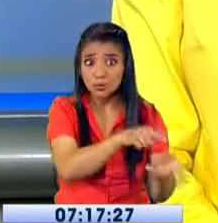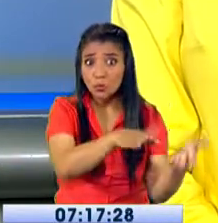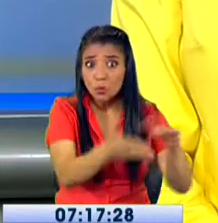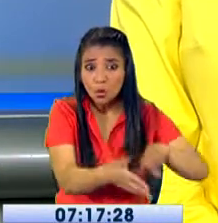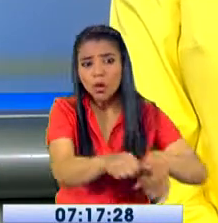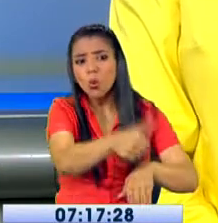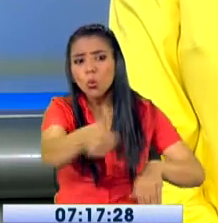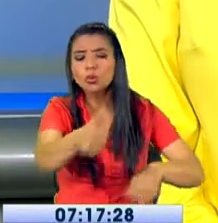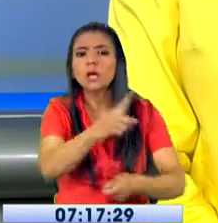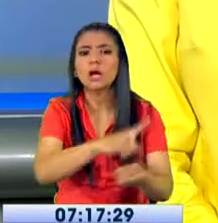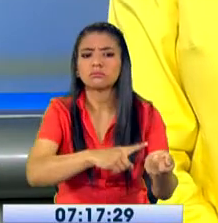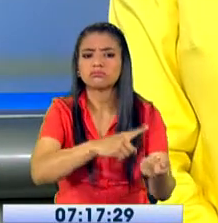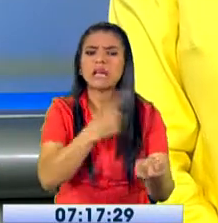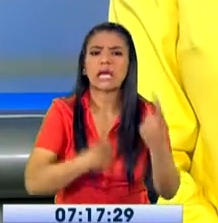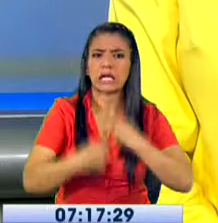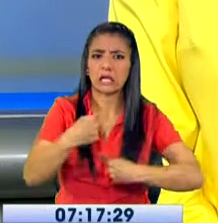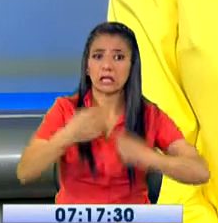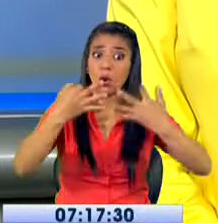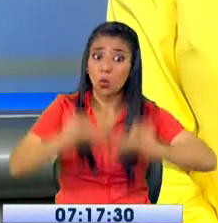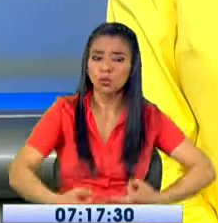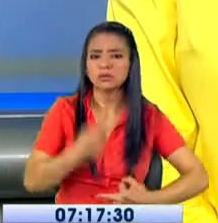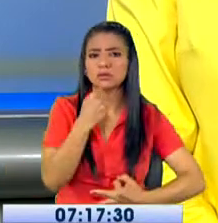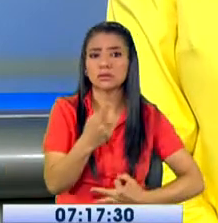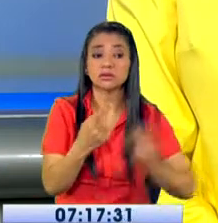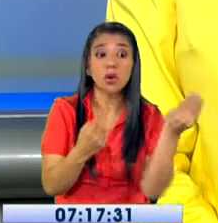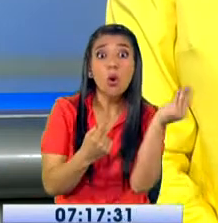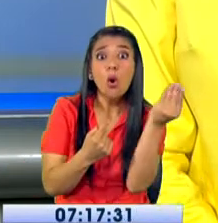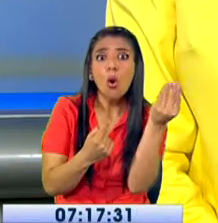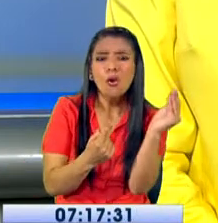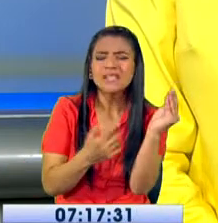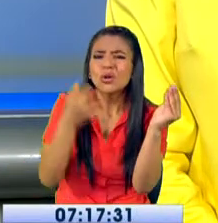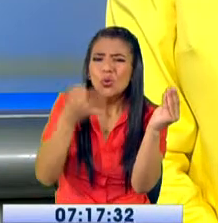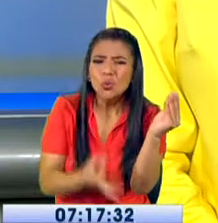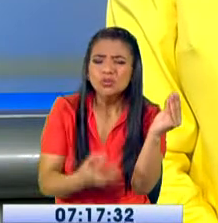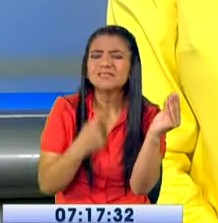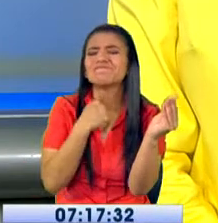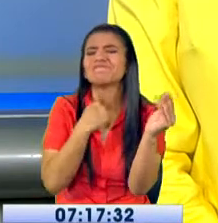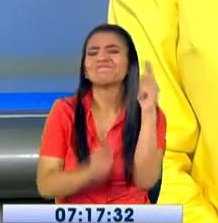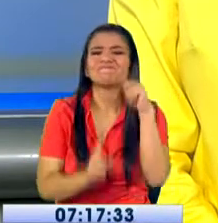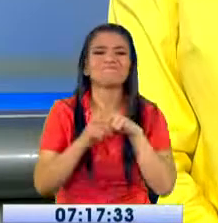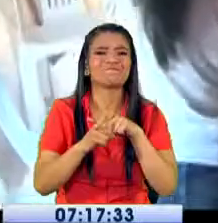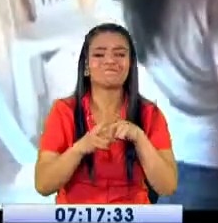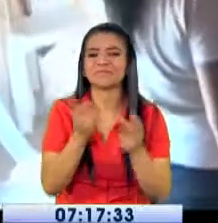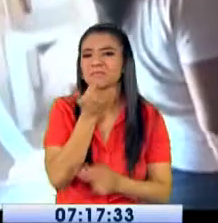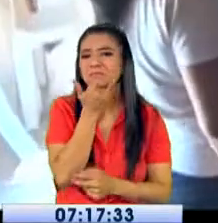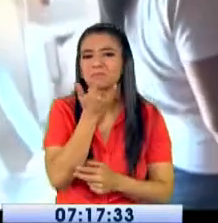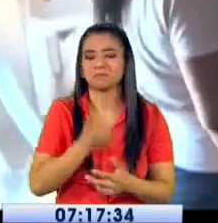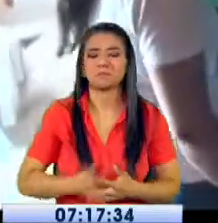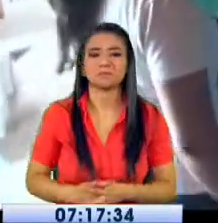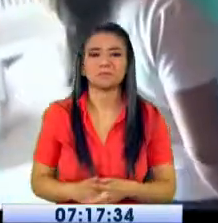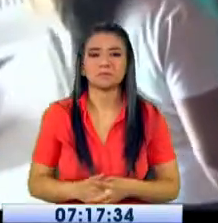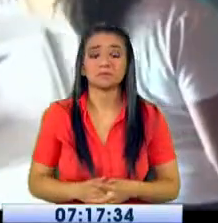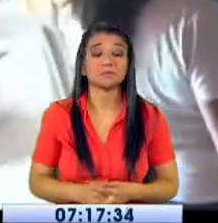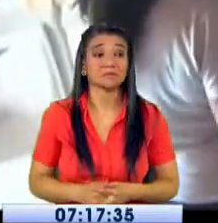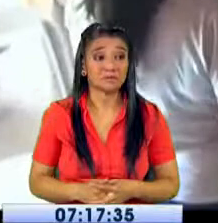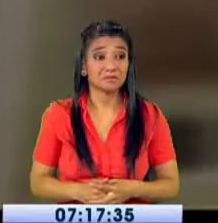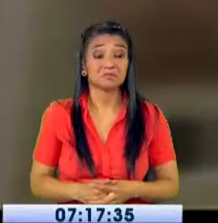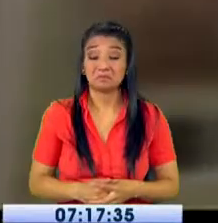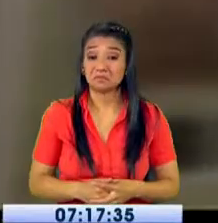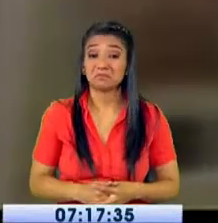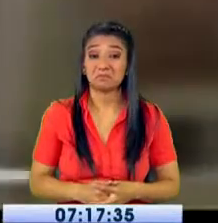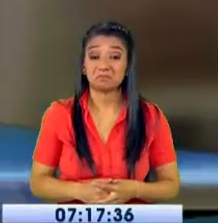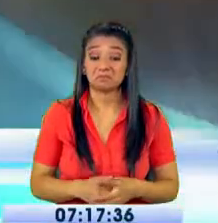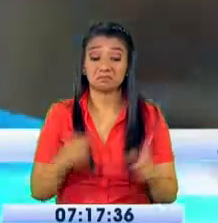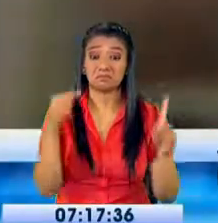del fallecido argumentan que el joven estuvo en el momento y con las personas equivocadas cuando fue asesinado. Consternados están los familiares